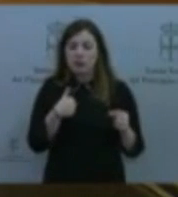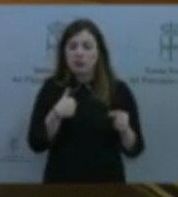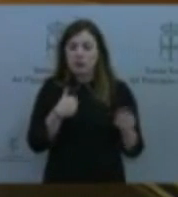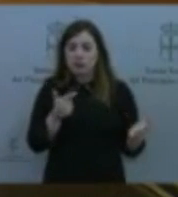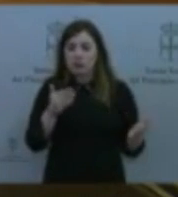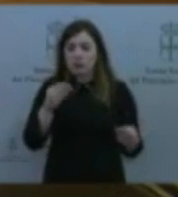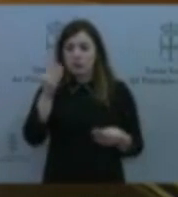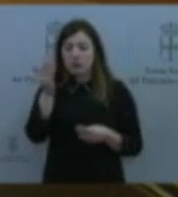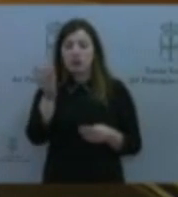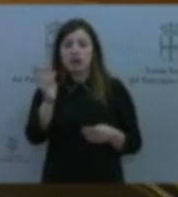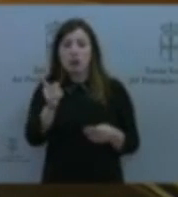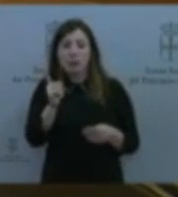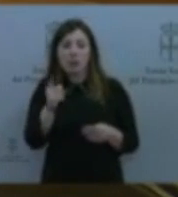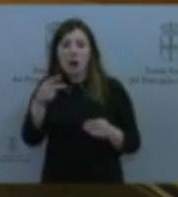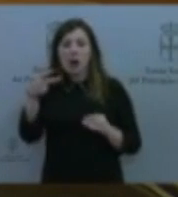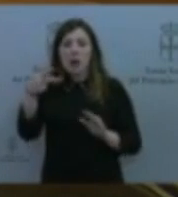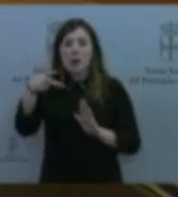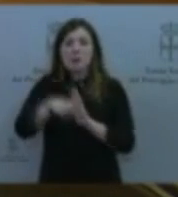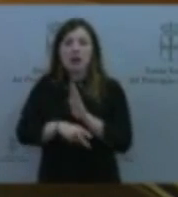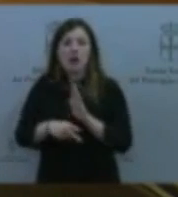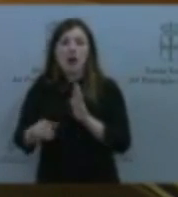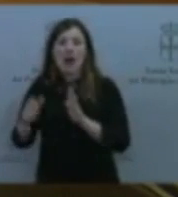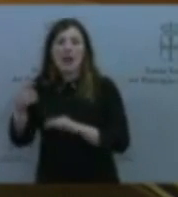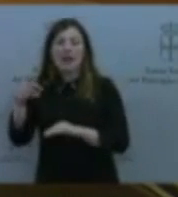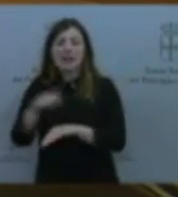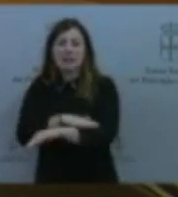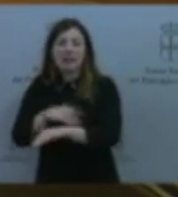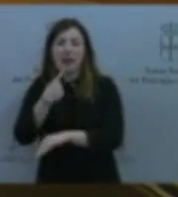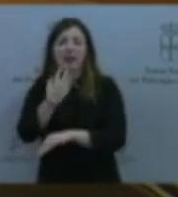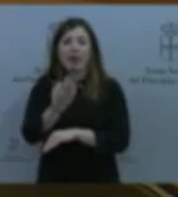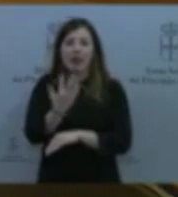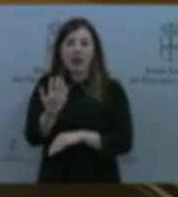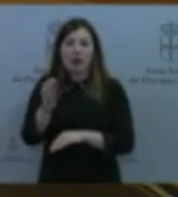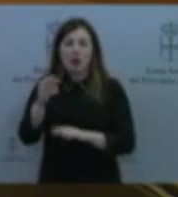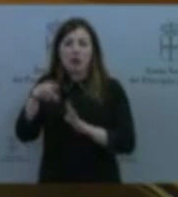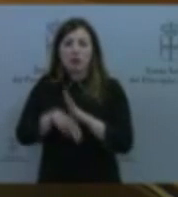estatales, ¿no? Y amoldarlo a los servicios que tienen aquí. Y aquí eso no se fae.